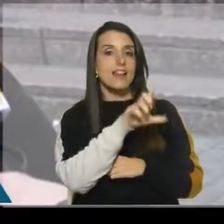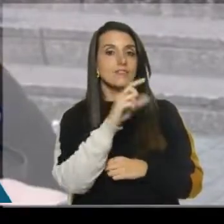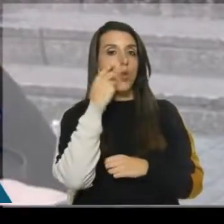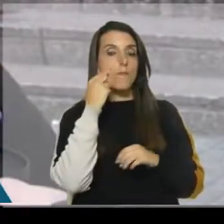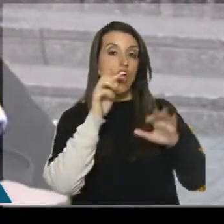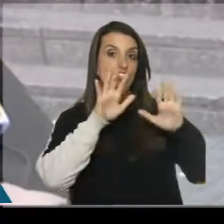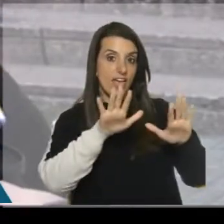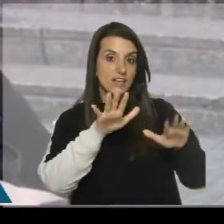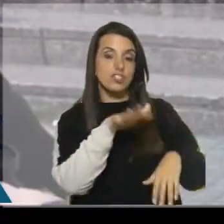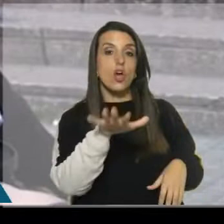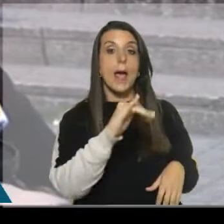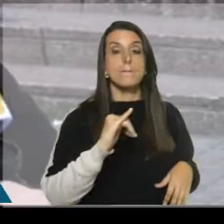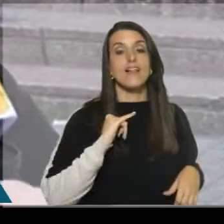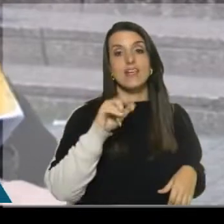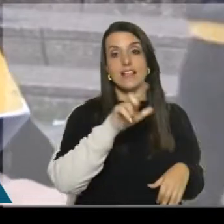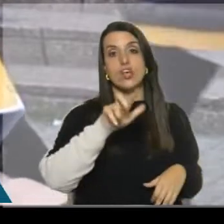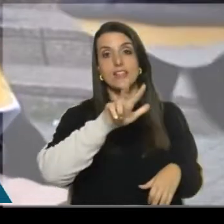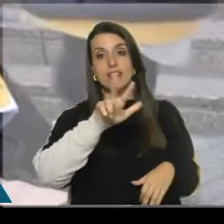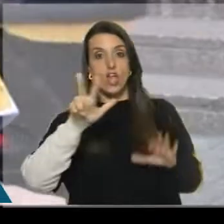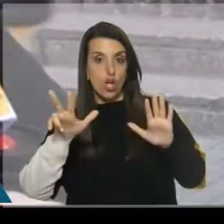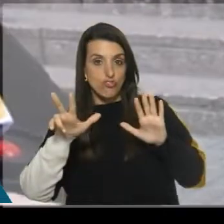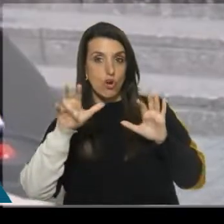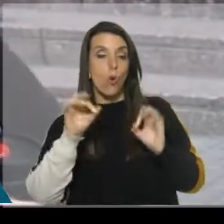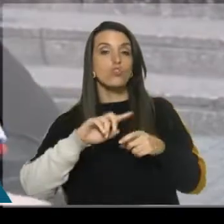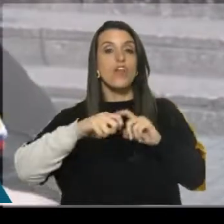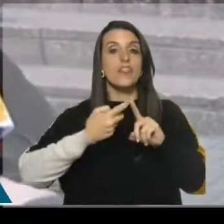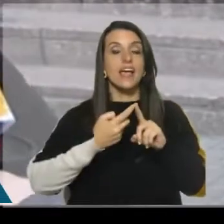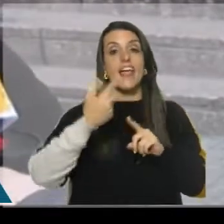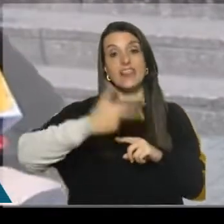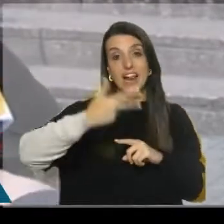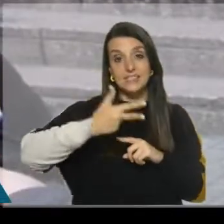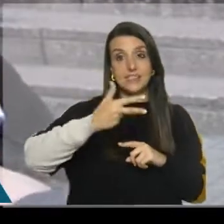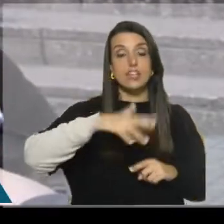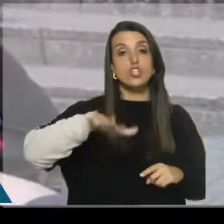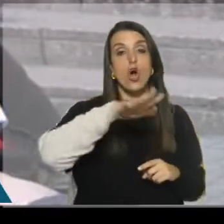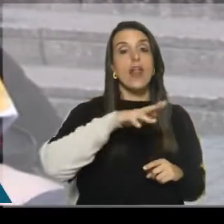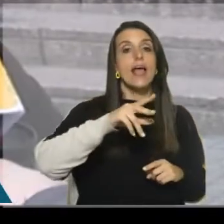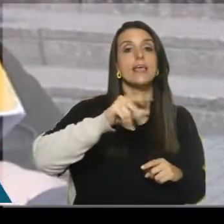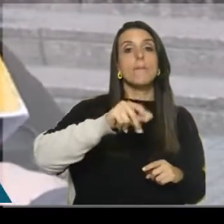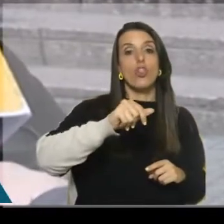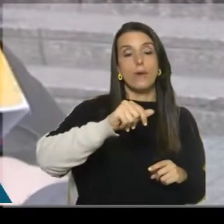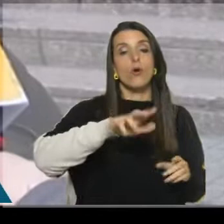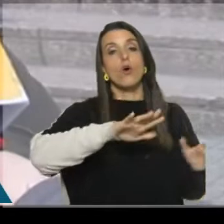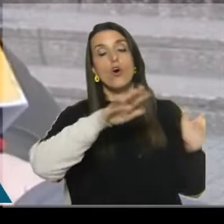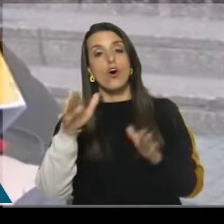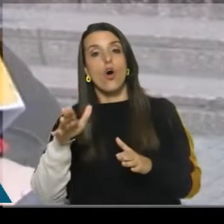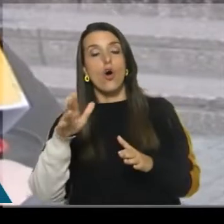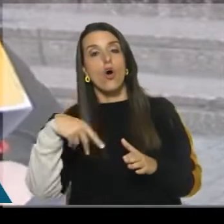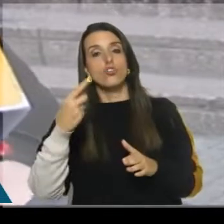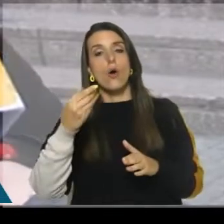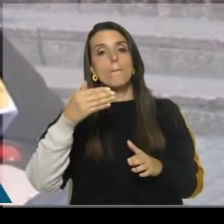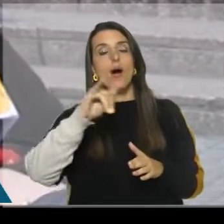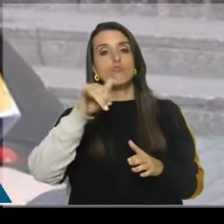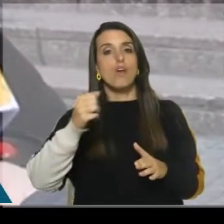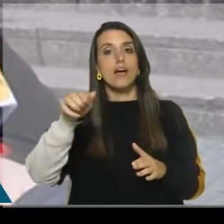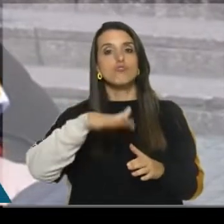zona de delmás line liceo 38 en la zona de la teja el 13 en la zona del hipódromo y el bauza en